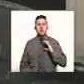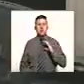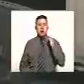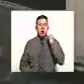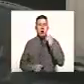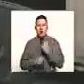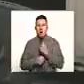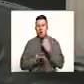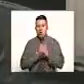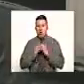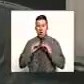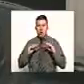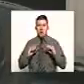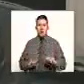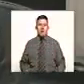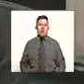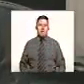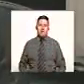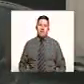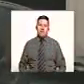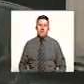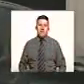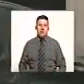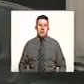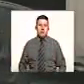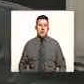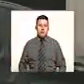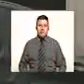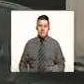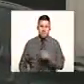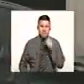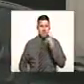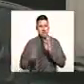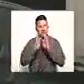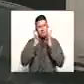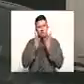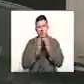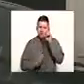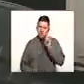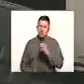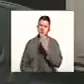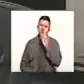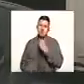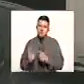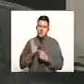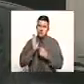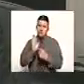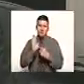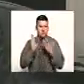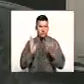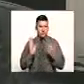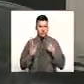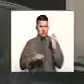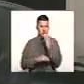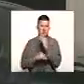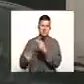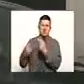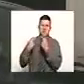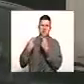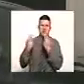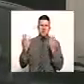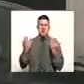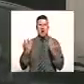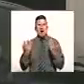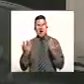dividendos. Yo creo que este Congreso tiene que dar un mínimo ejemplo si no quiere que los colombianos